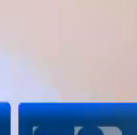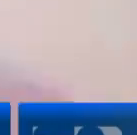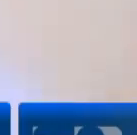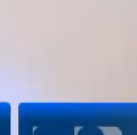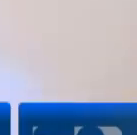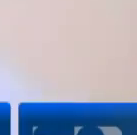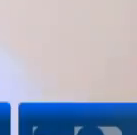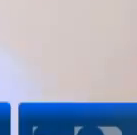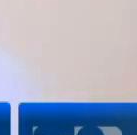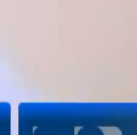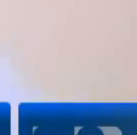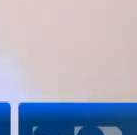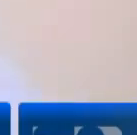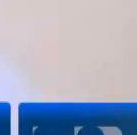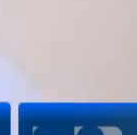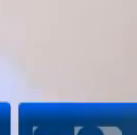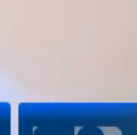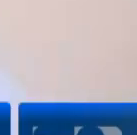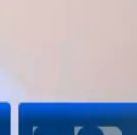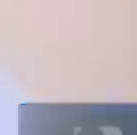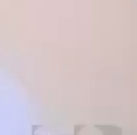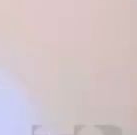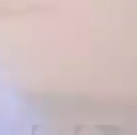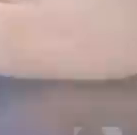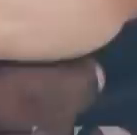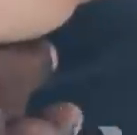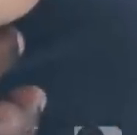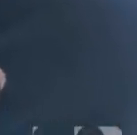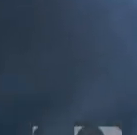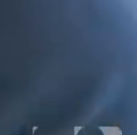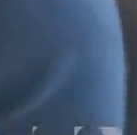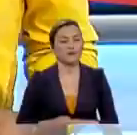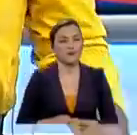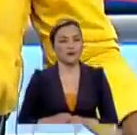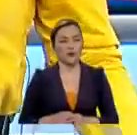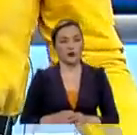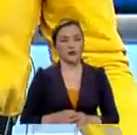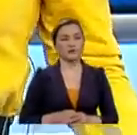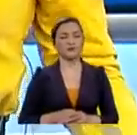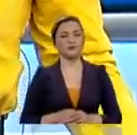esas cosas. Gracias a todos. Muchos besos.